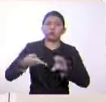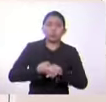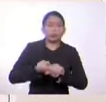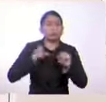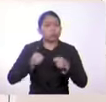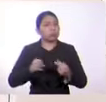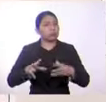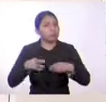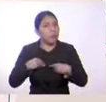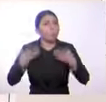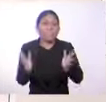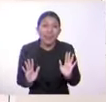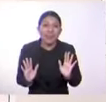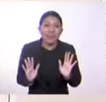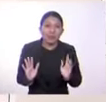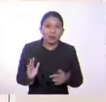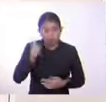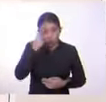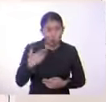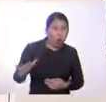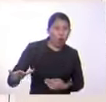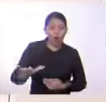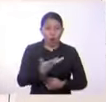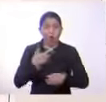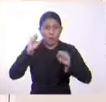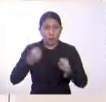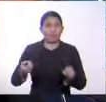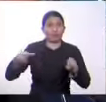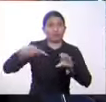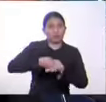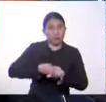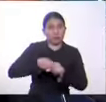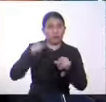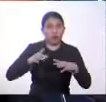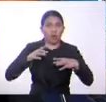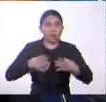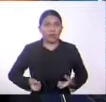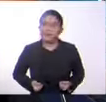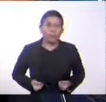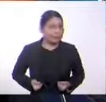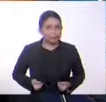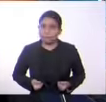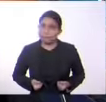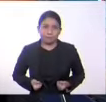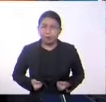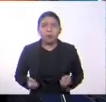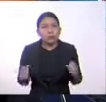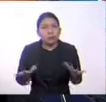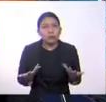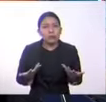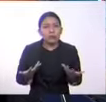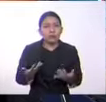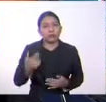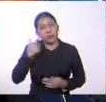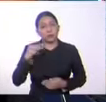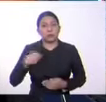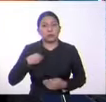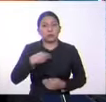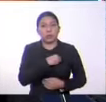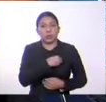simpatizante, pero no todas las personas pueden optar a cargo público. ¿Por qué? Por ejemplo, los ministros de cualquier